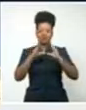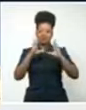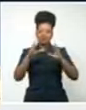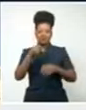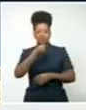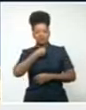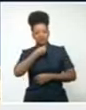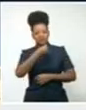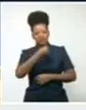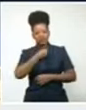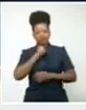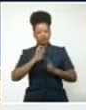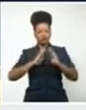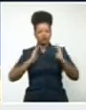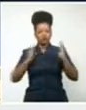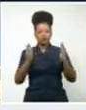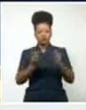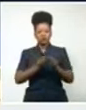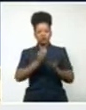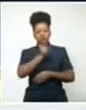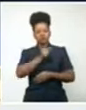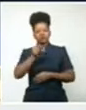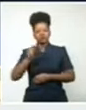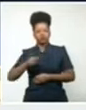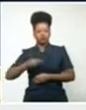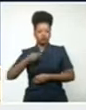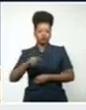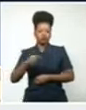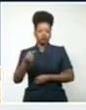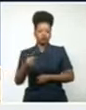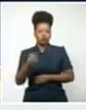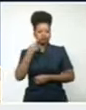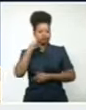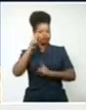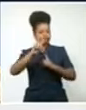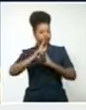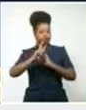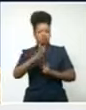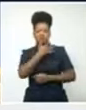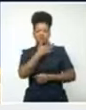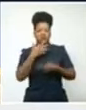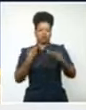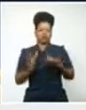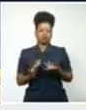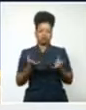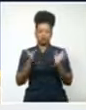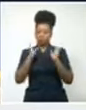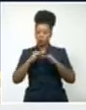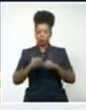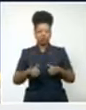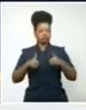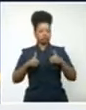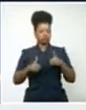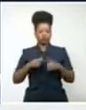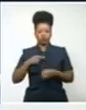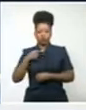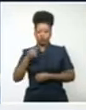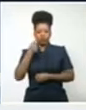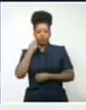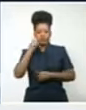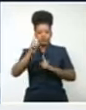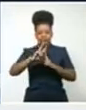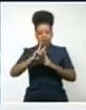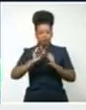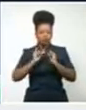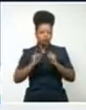personas que nos siguen y parece que no se cansan todavía, porque creo que siguen todos los días. Bueno,